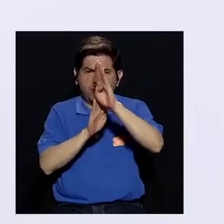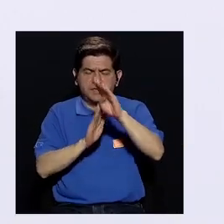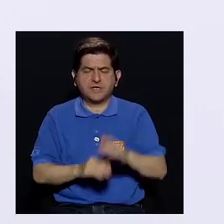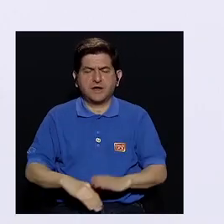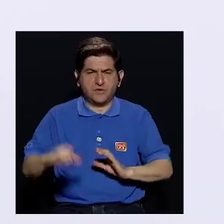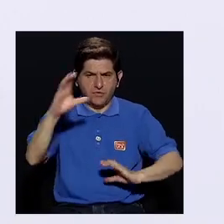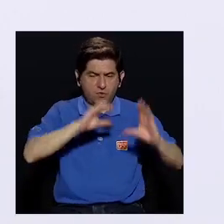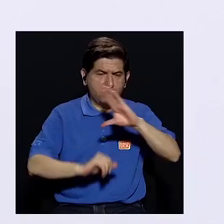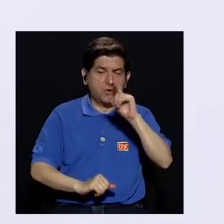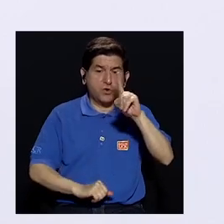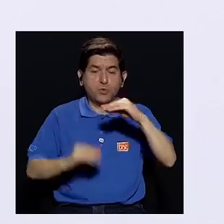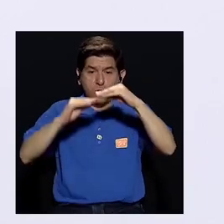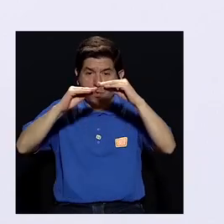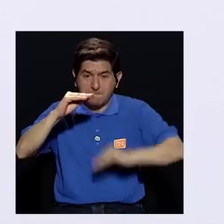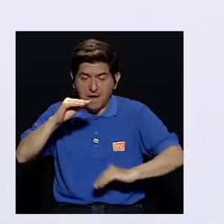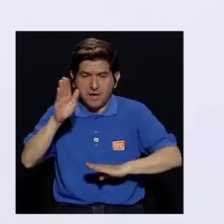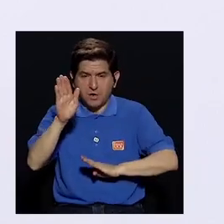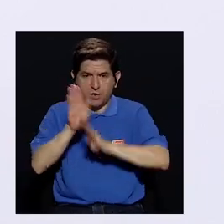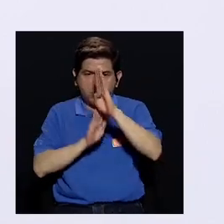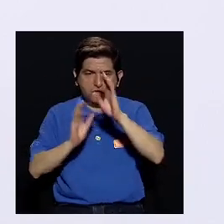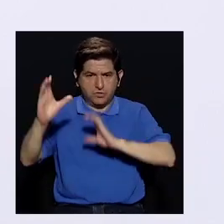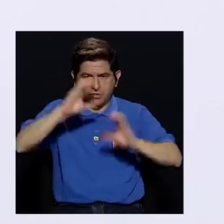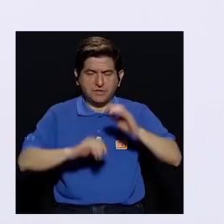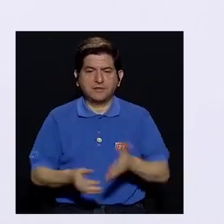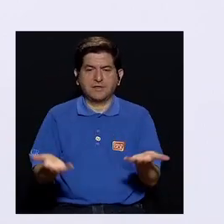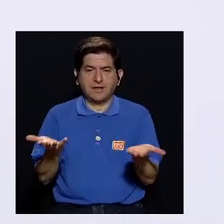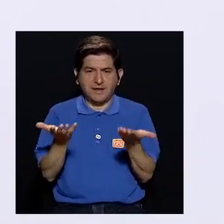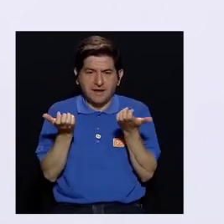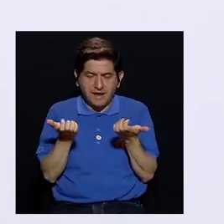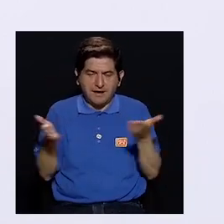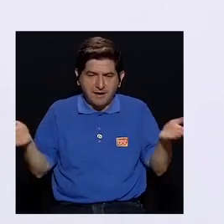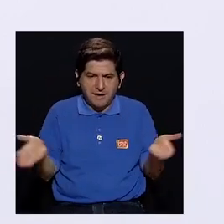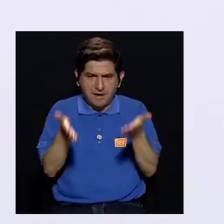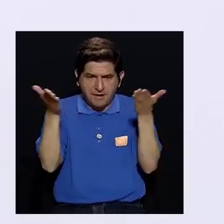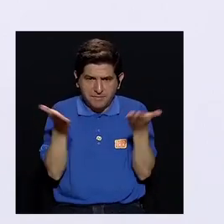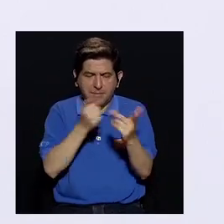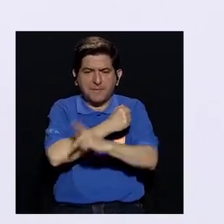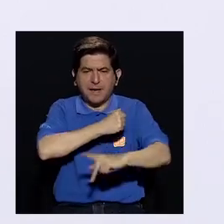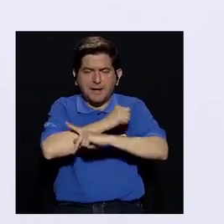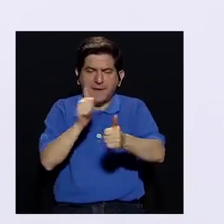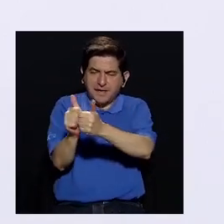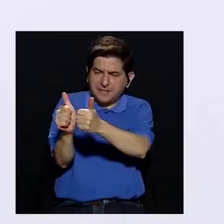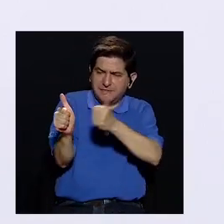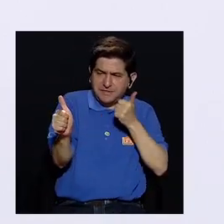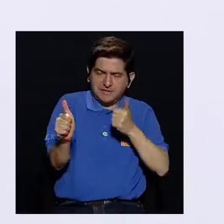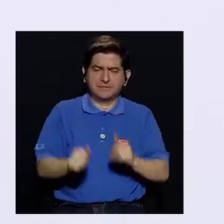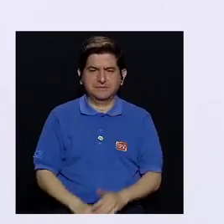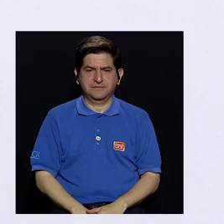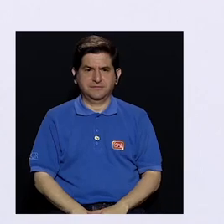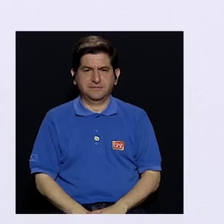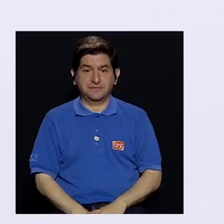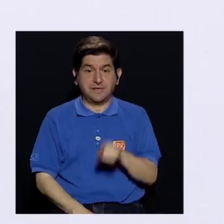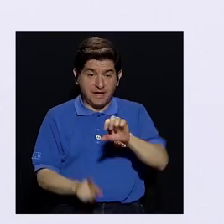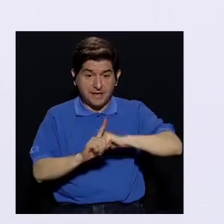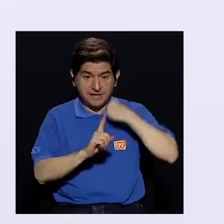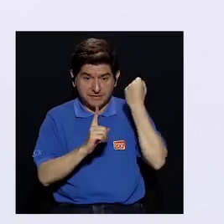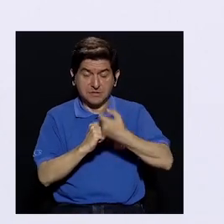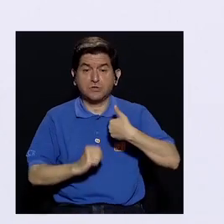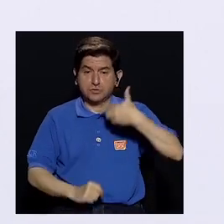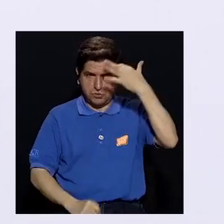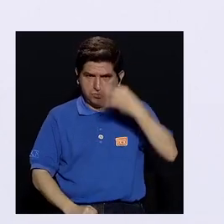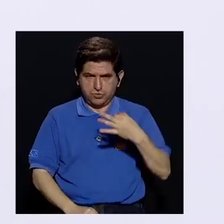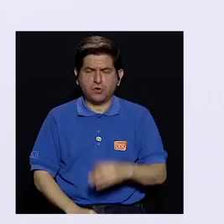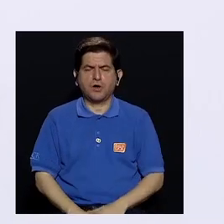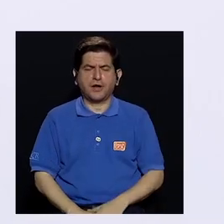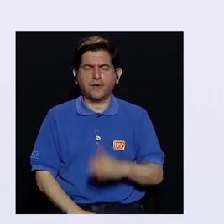uno de menor desarrollo científico para que se ayudara porque queríamos impulsar a los que estaban un poco atrás en este sentido y eso eso me